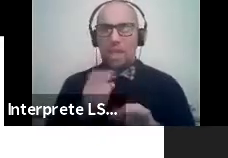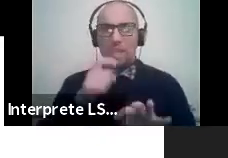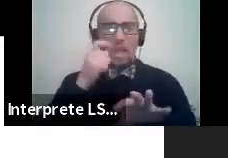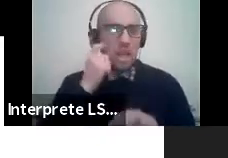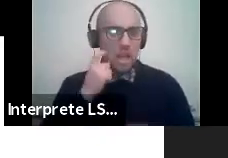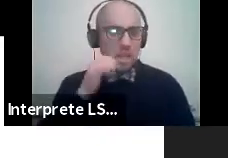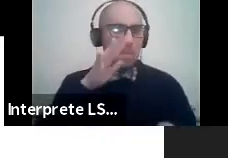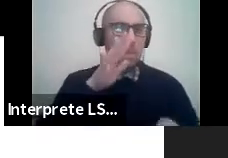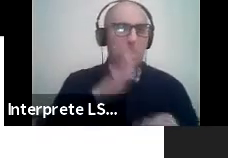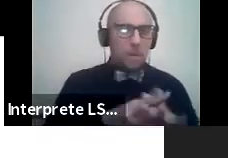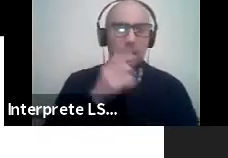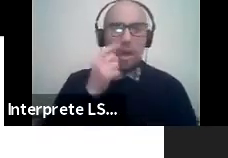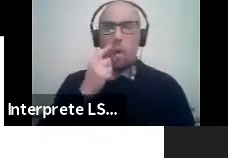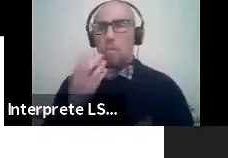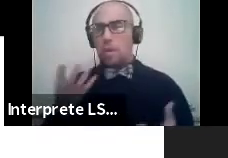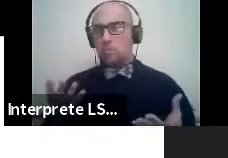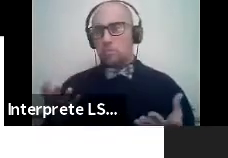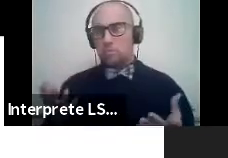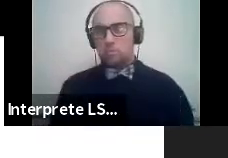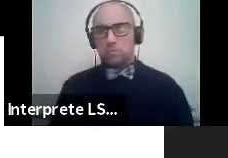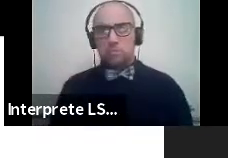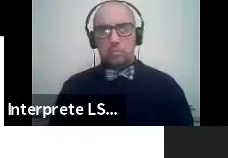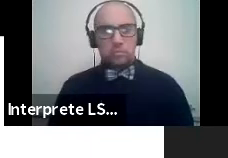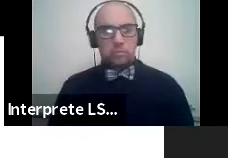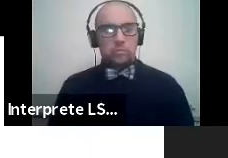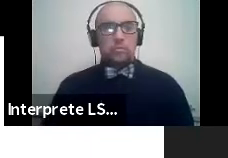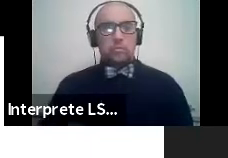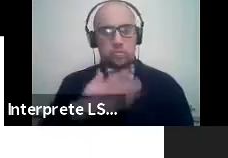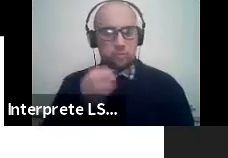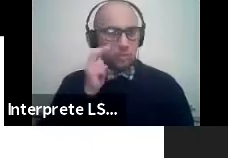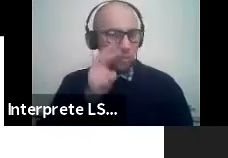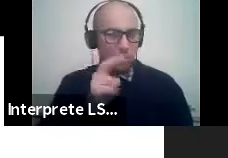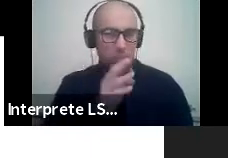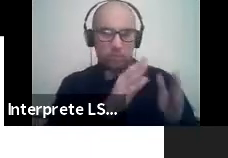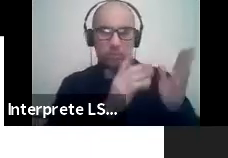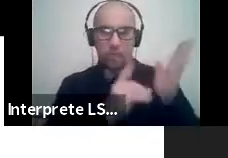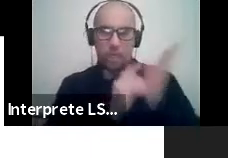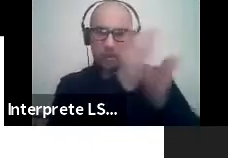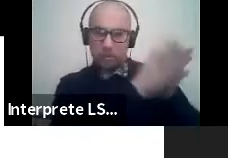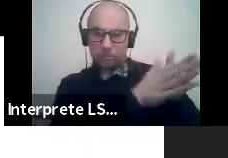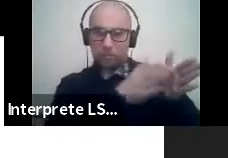la cultura más global. Entonces, si vemos el desarrollo de los niños